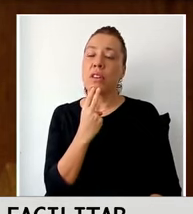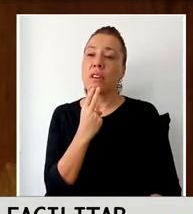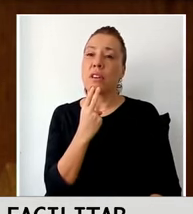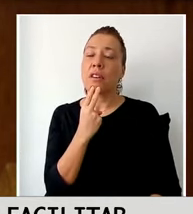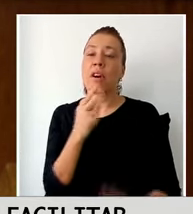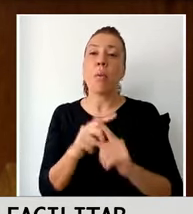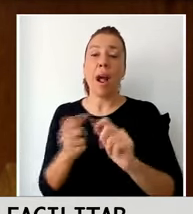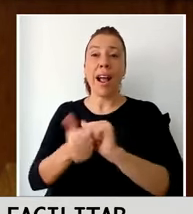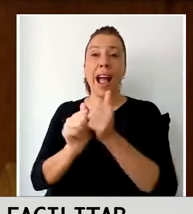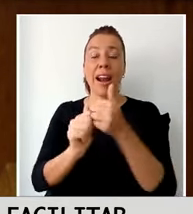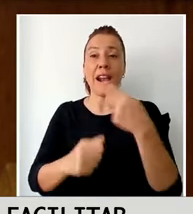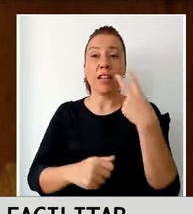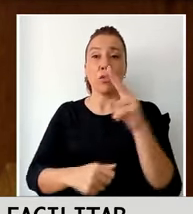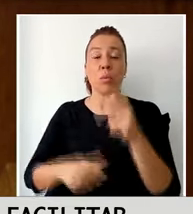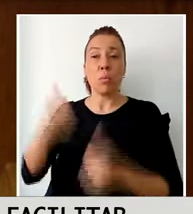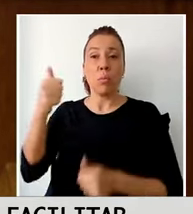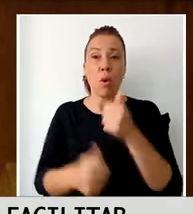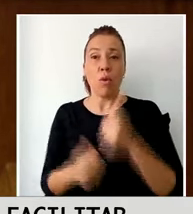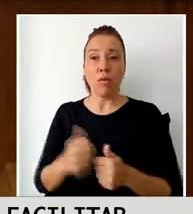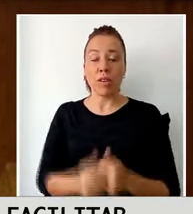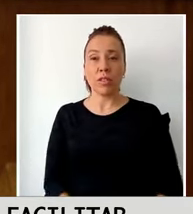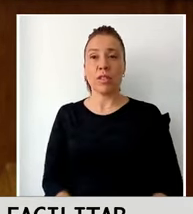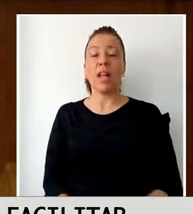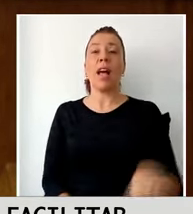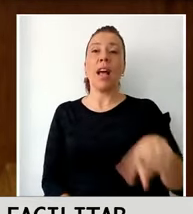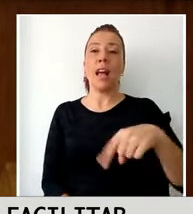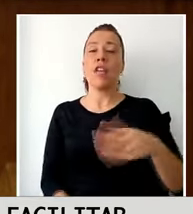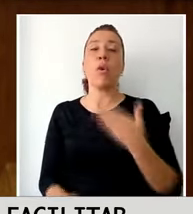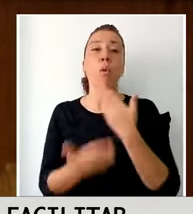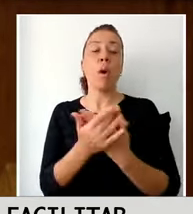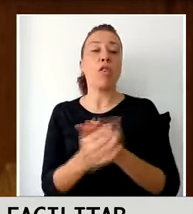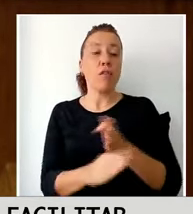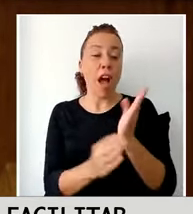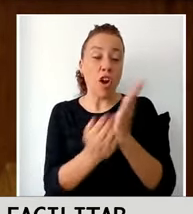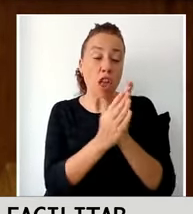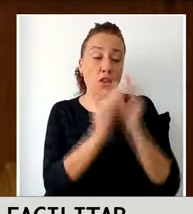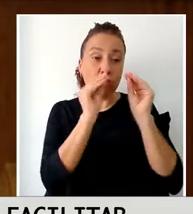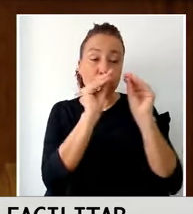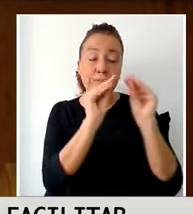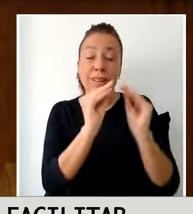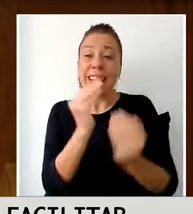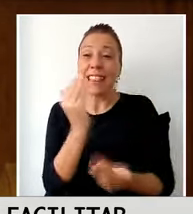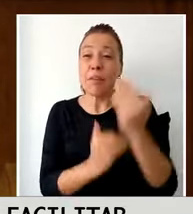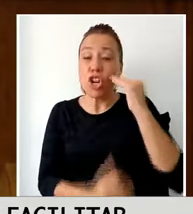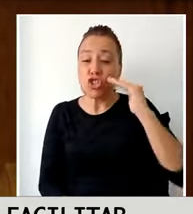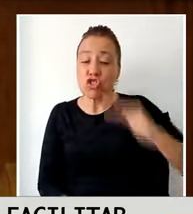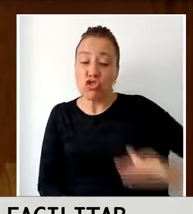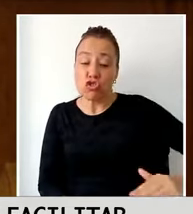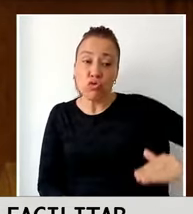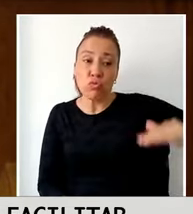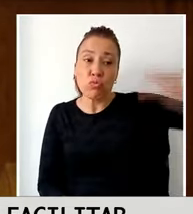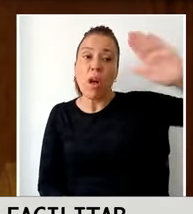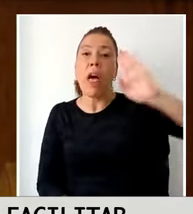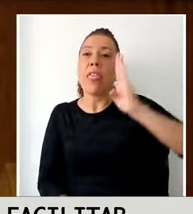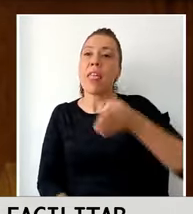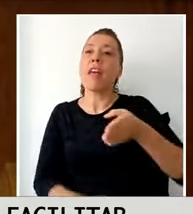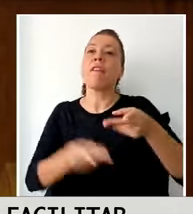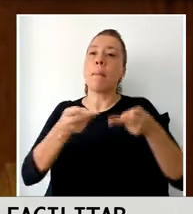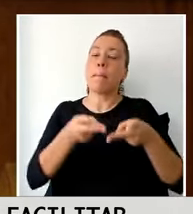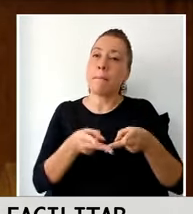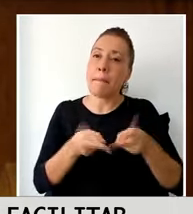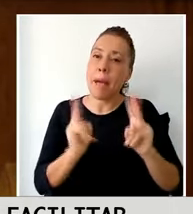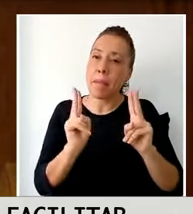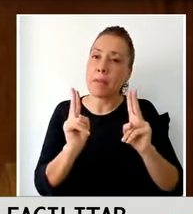y es a ellos quienes desde la formación escolar más temprana se les debe permitir El desenvolvimiento